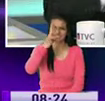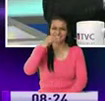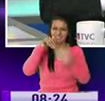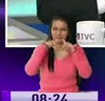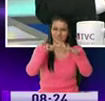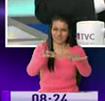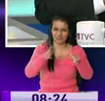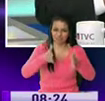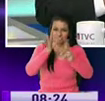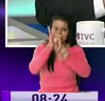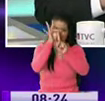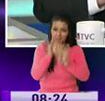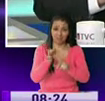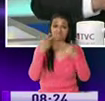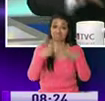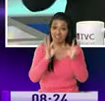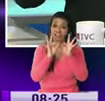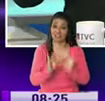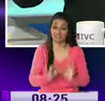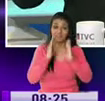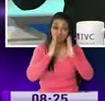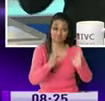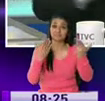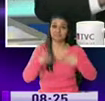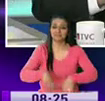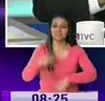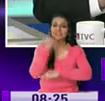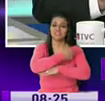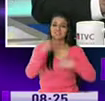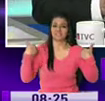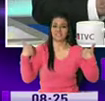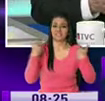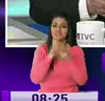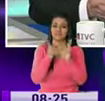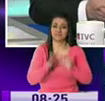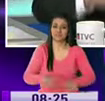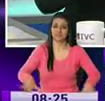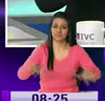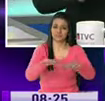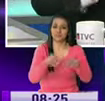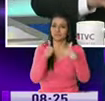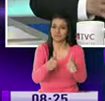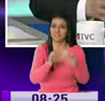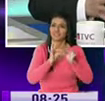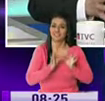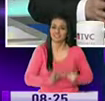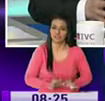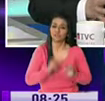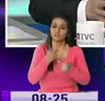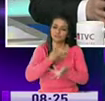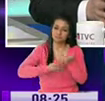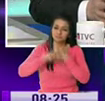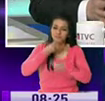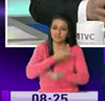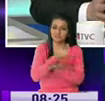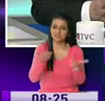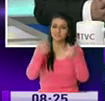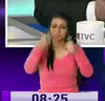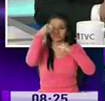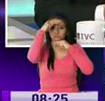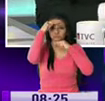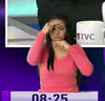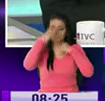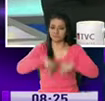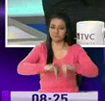Que es la principal. Así que, Andreita, día de felicidad a los vecinos de este sector. Tú estás compartiendo estas buenas noticias. Adelante